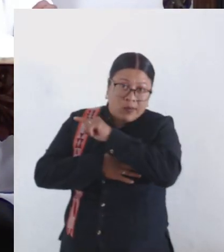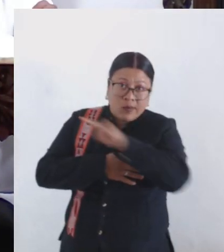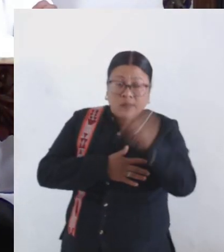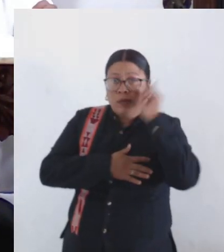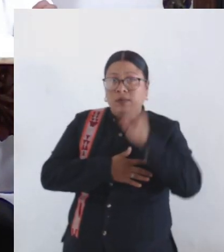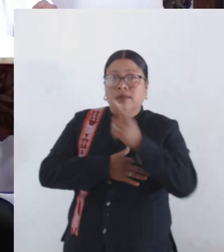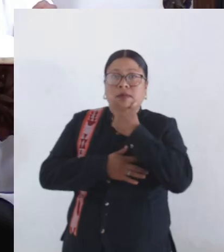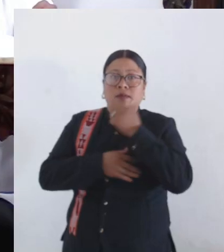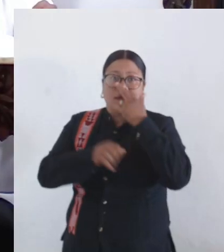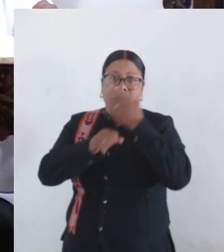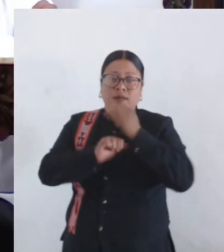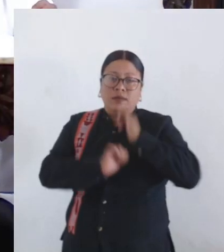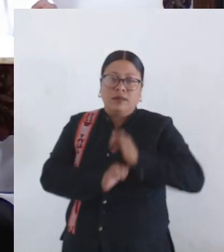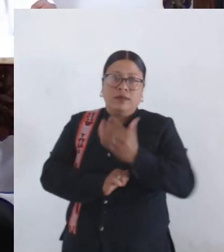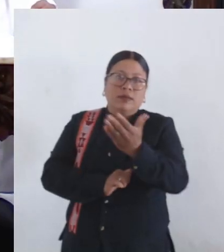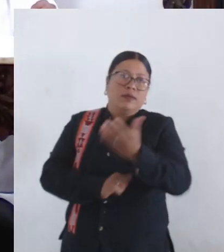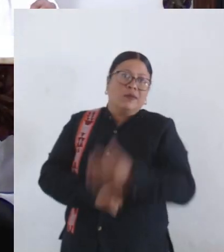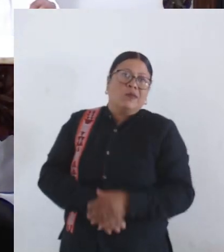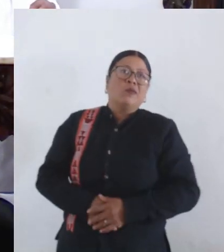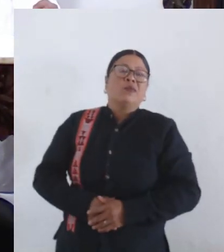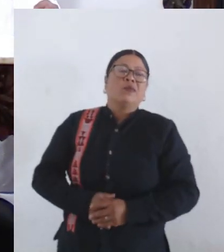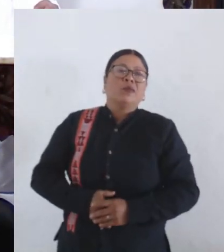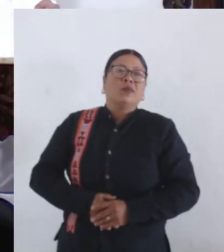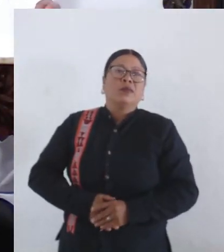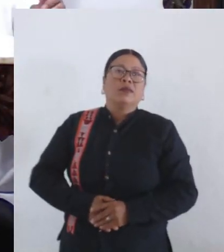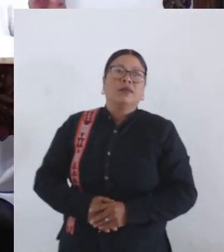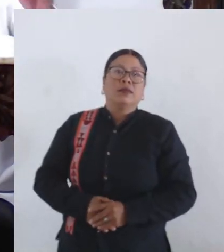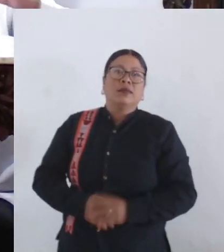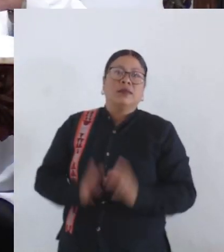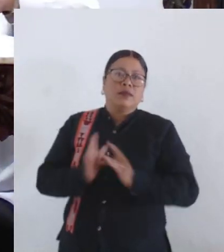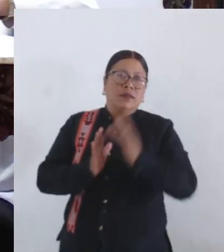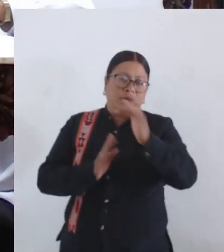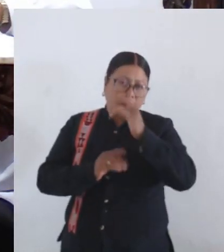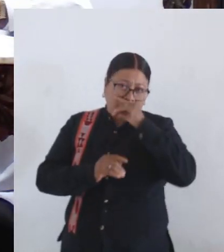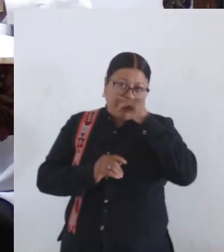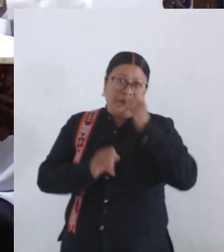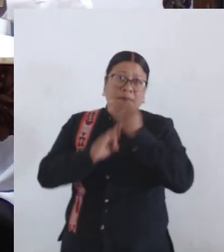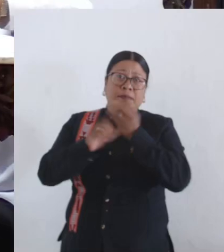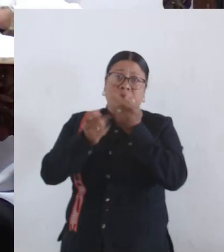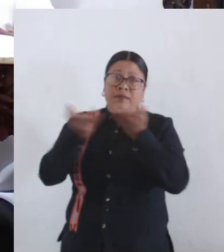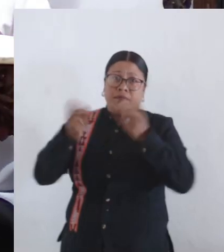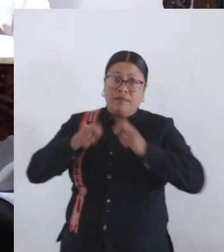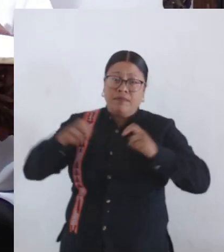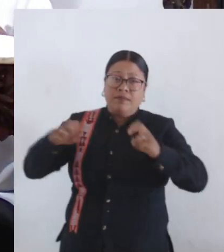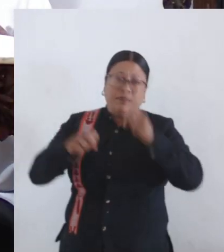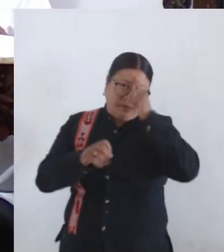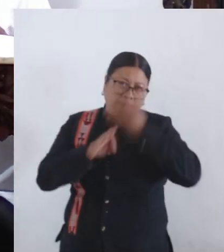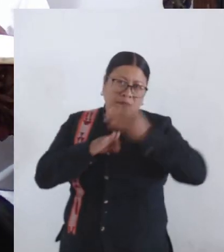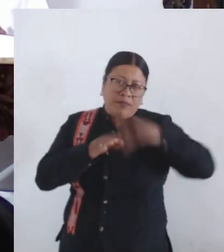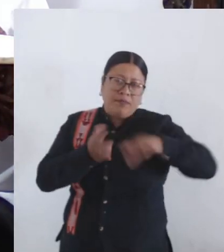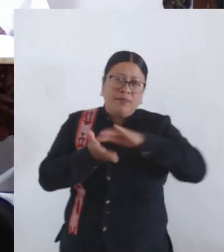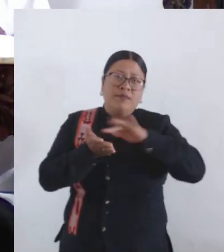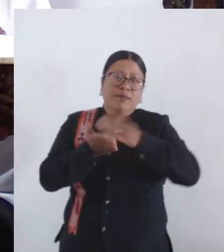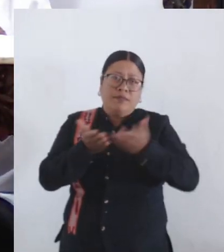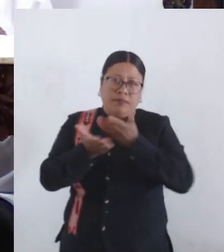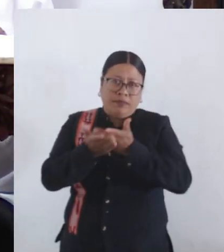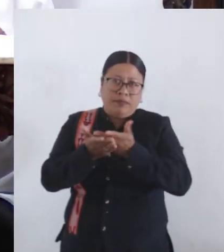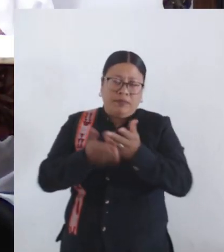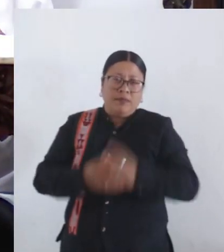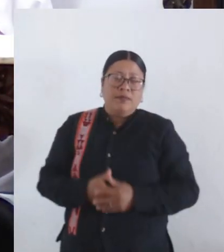consideración y de las señoras y señores concejales. Gracias, somete a la aprobación de este honorable cabildo el dictamen con el que acaba de dar cuenta.